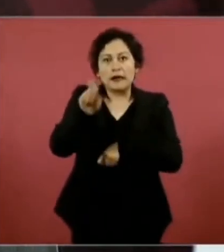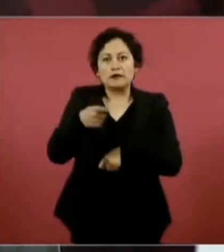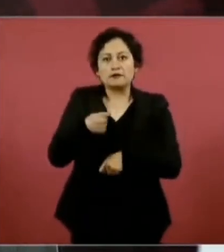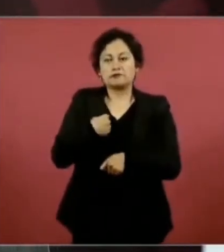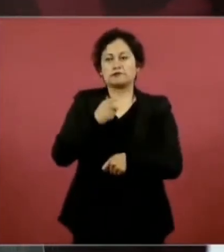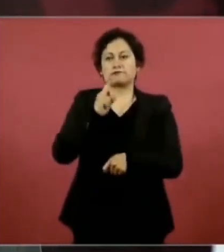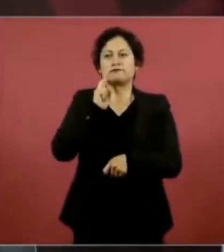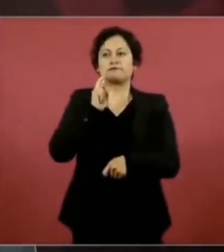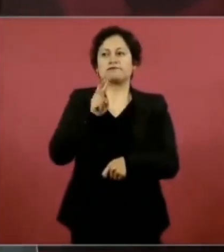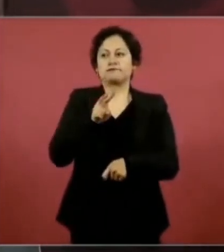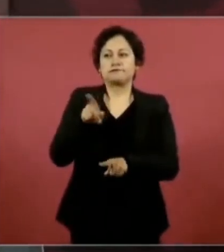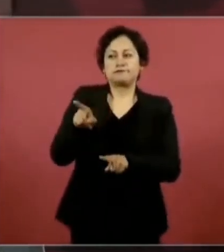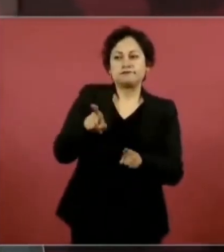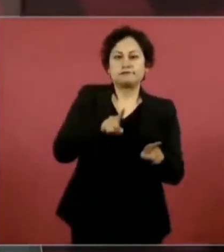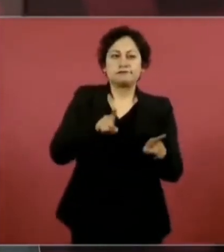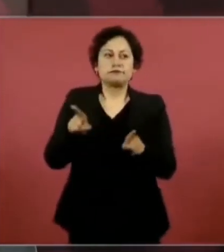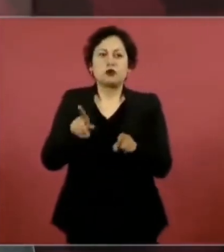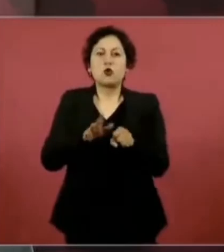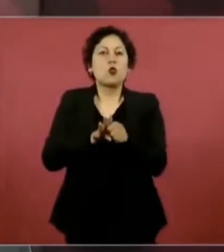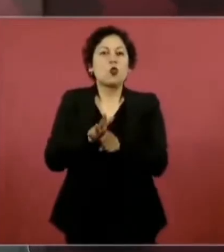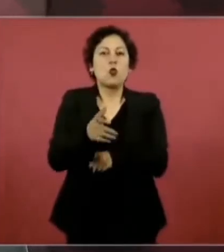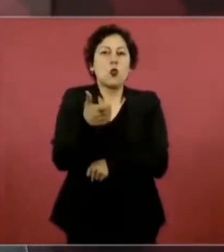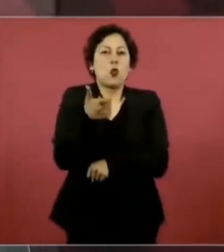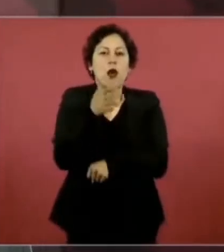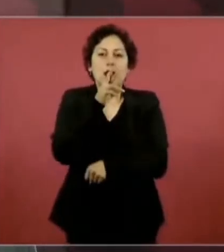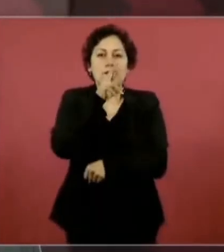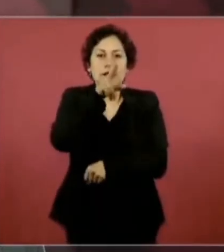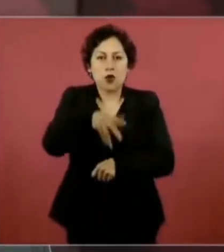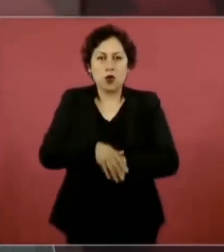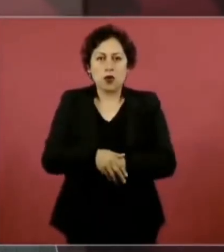tienen que dar mejores precios.